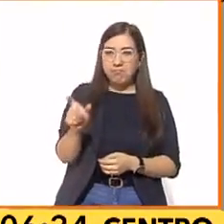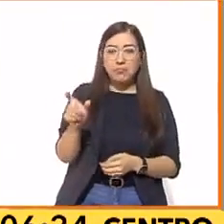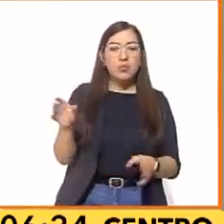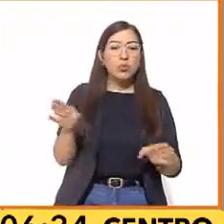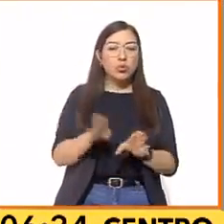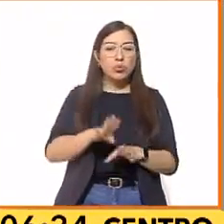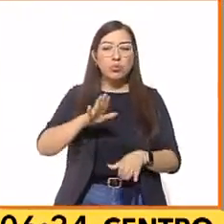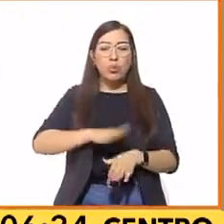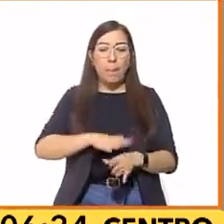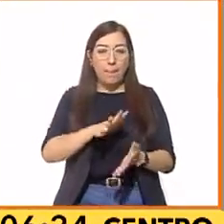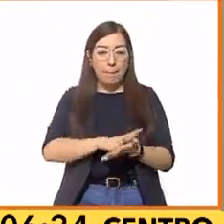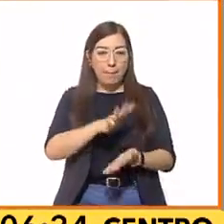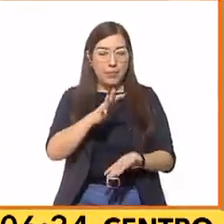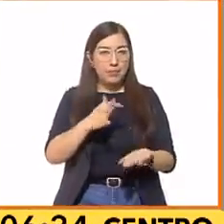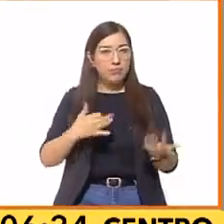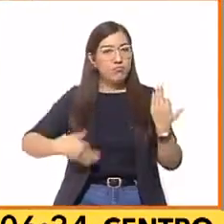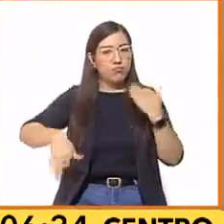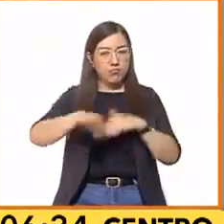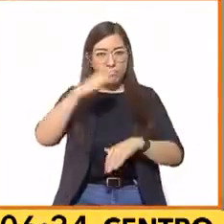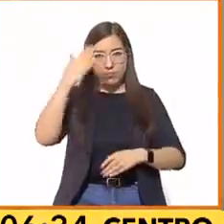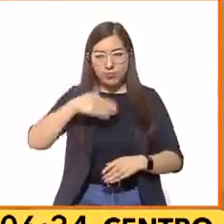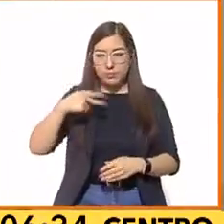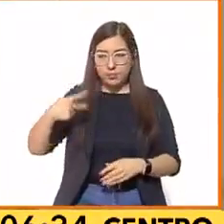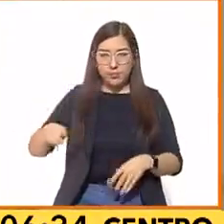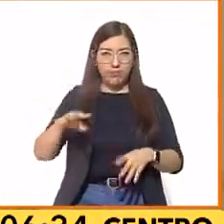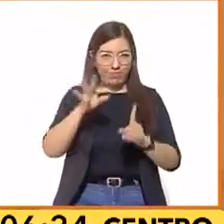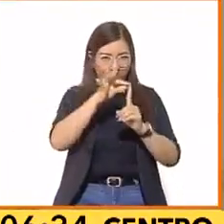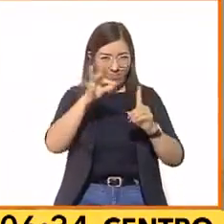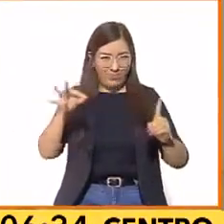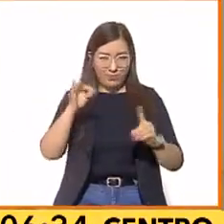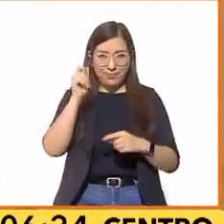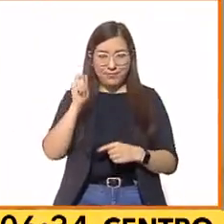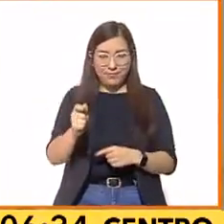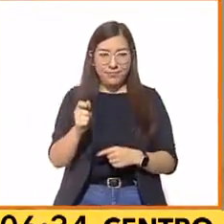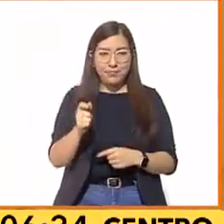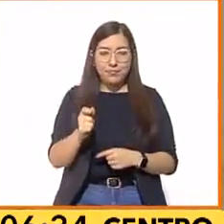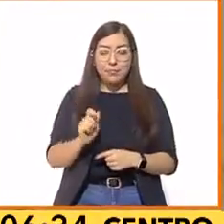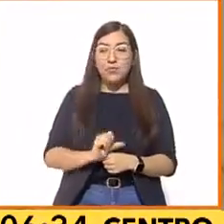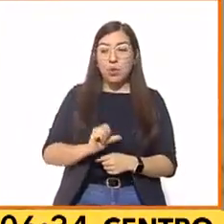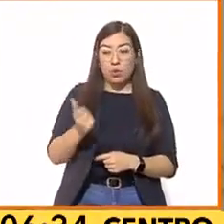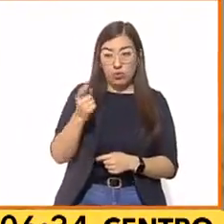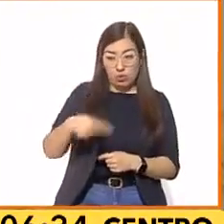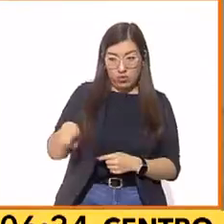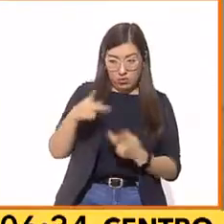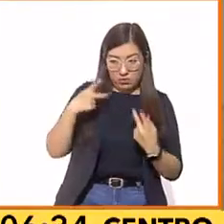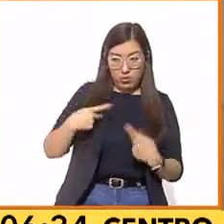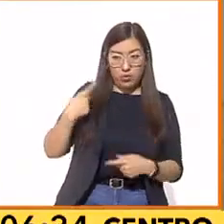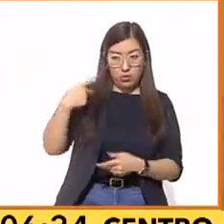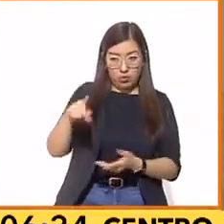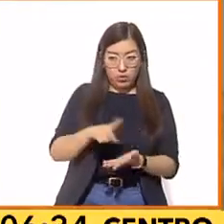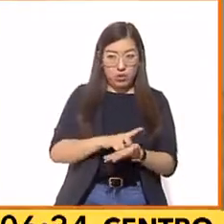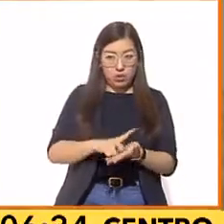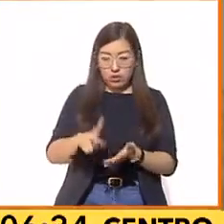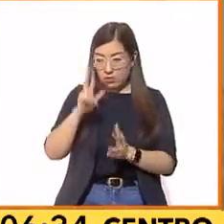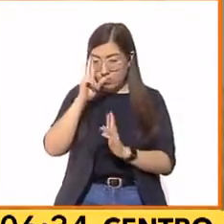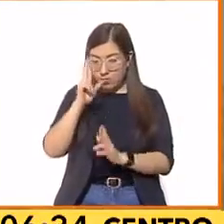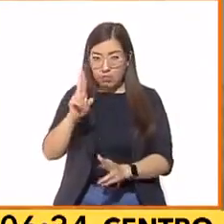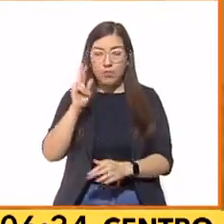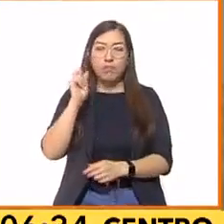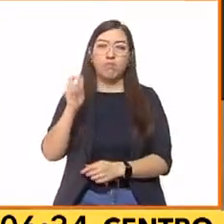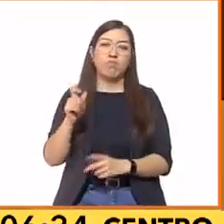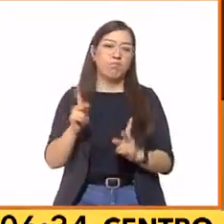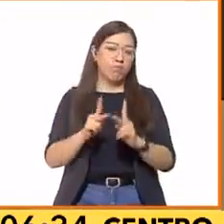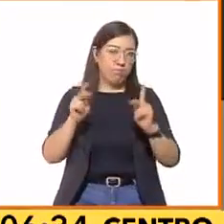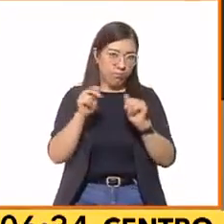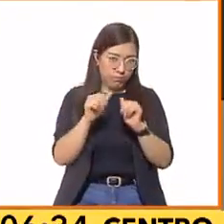individuos como entre las naciones, el respeto al derecho ajeno es la paz. Y muchas frases que han acompañado y que acompañaron su historia, y hablaban